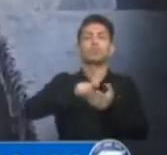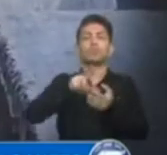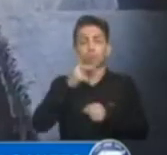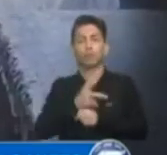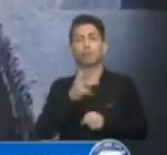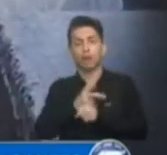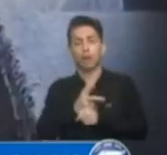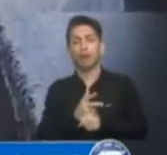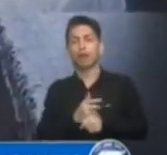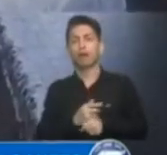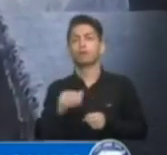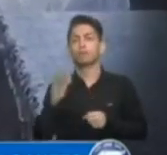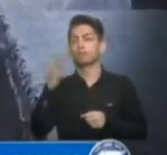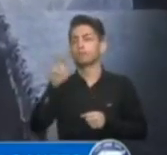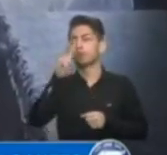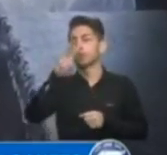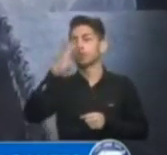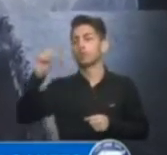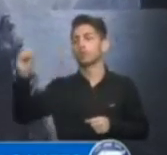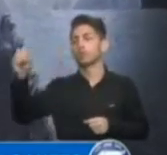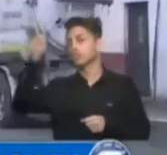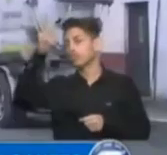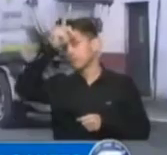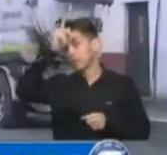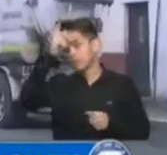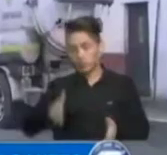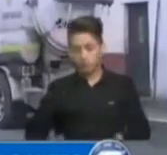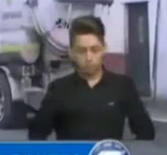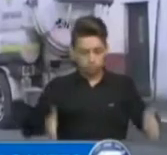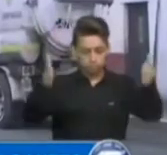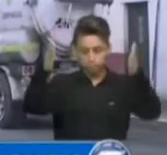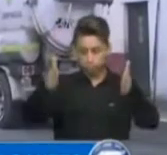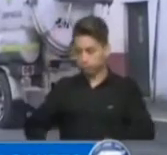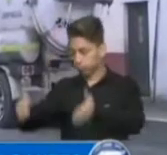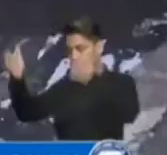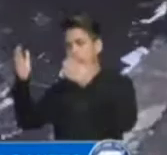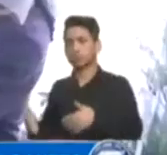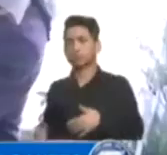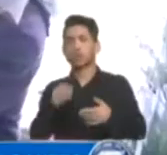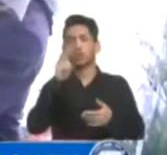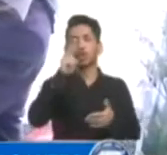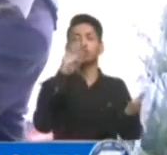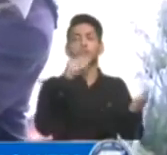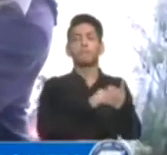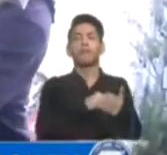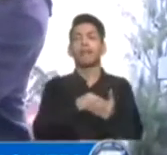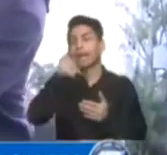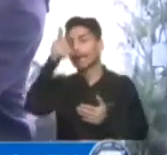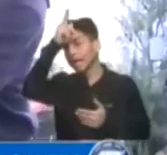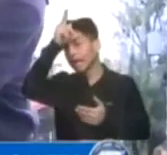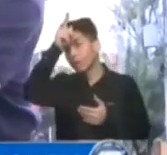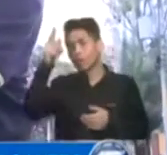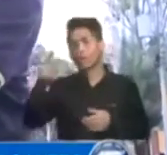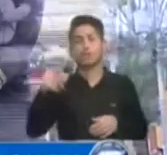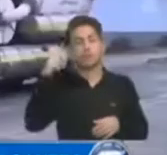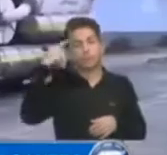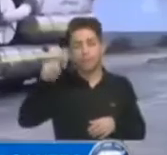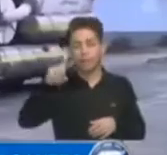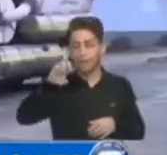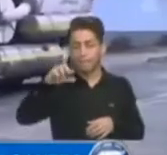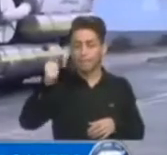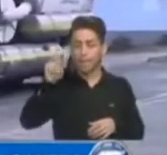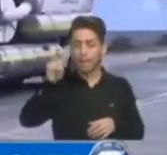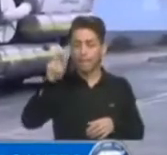200 kilómetros calles pavimentadas, llegamos a tener 2.000 kilómetros de áreas pavimentadas en toda la ciudad.